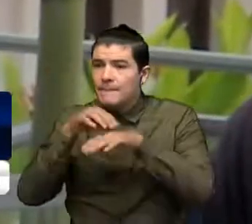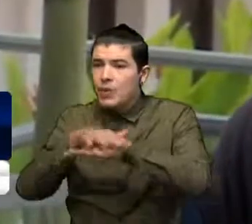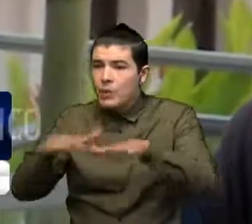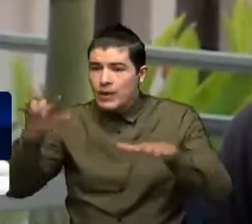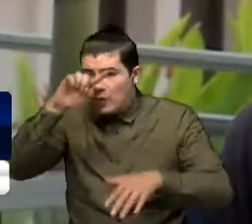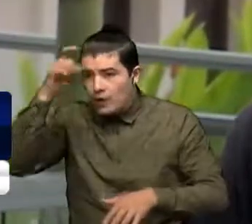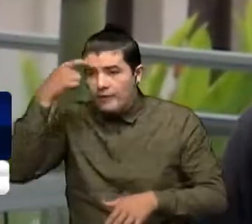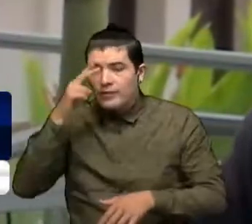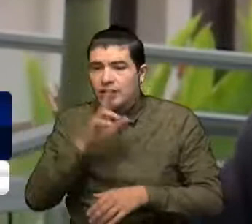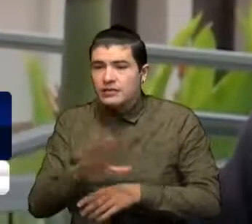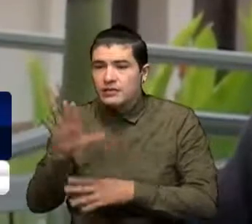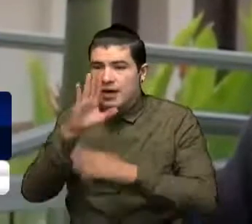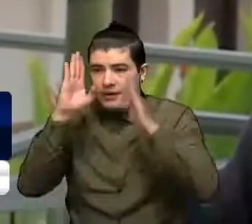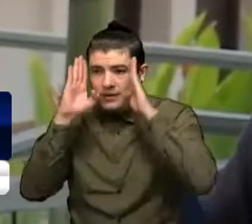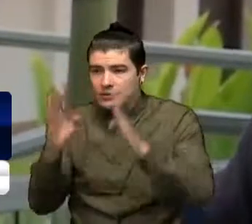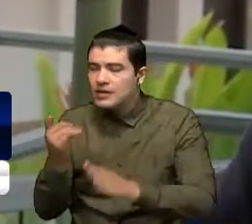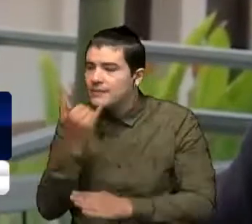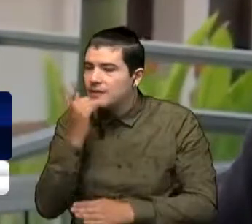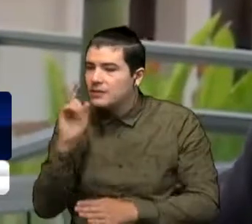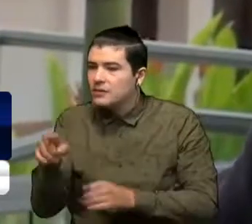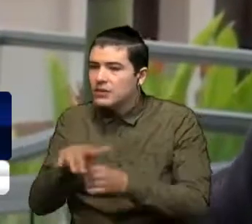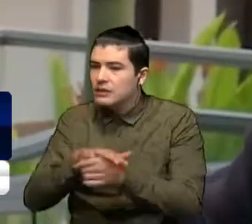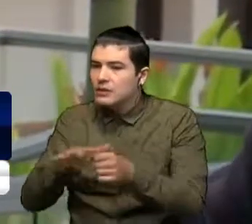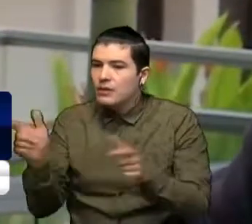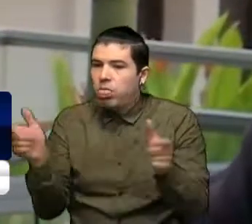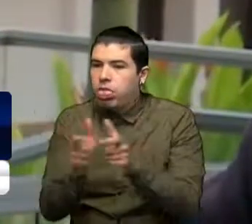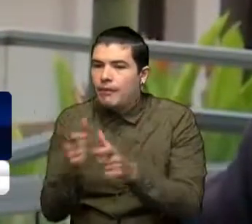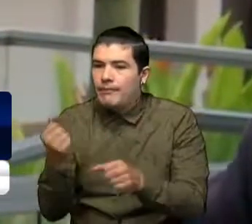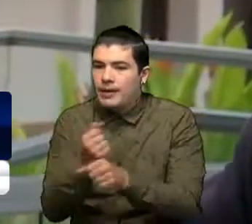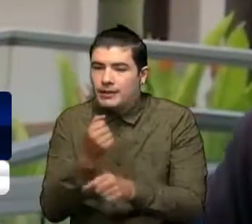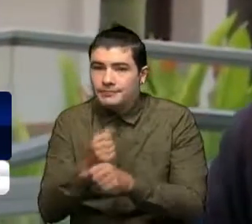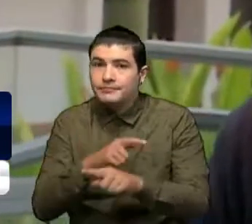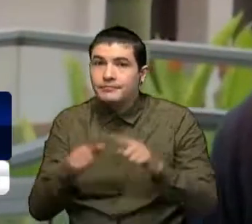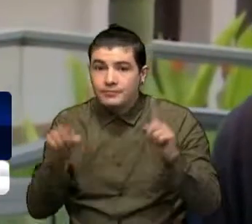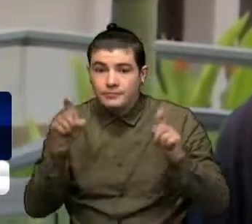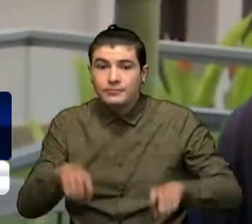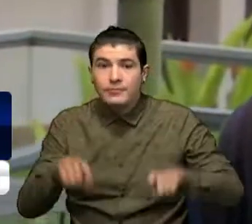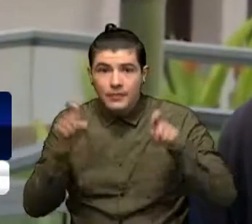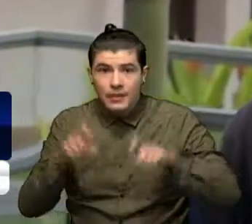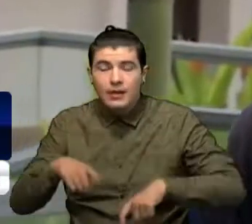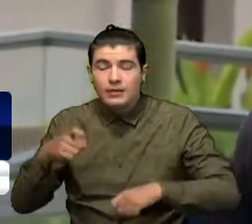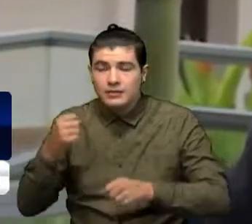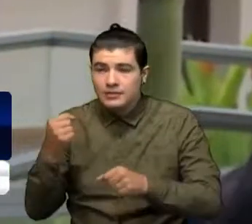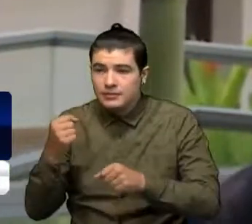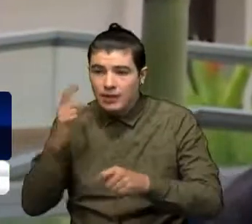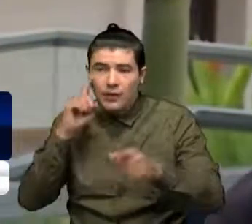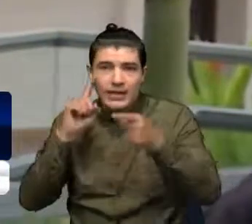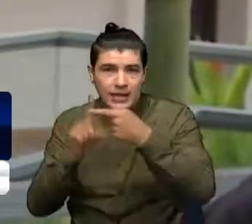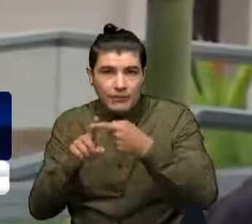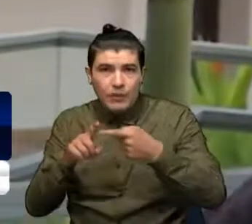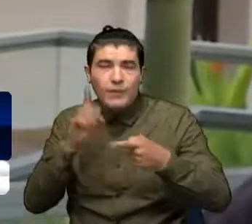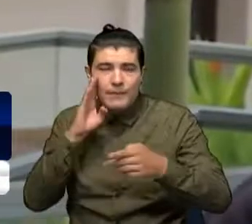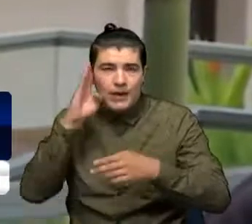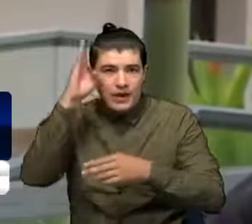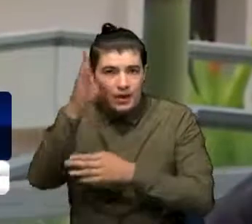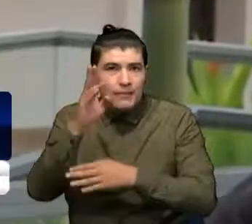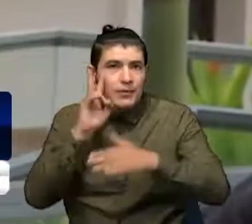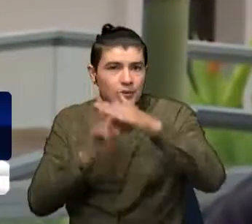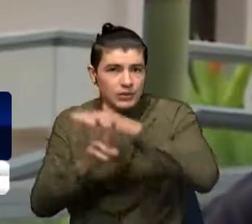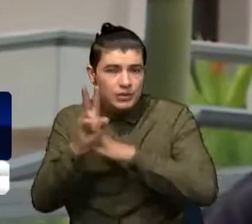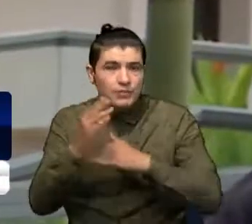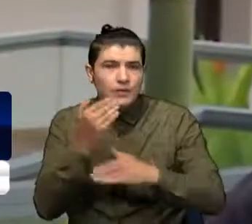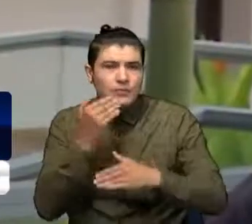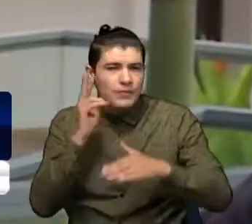tiene que abordar un problema de esta naturaleza con políticas de mediano largo y corto plazo en términos de largo plazo